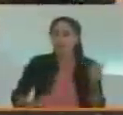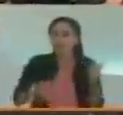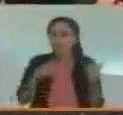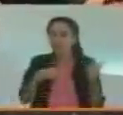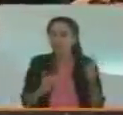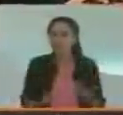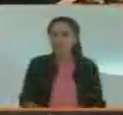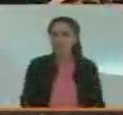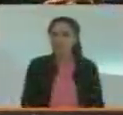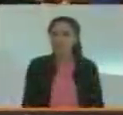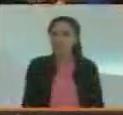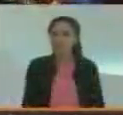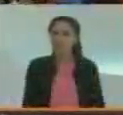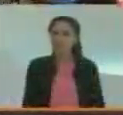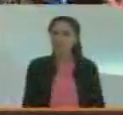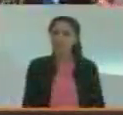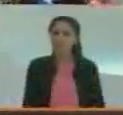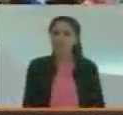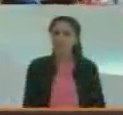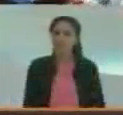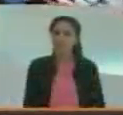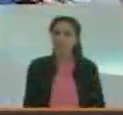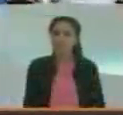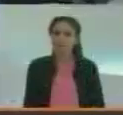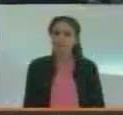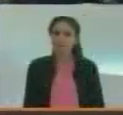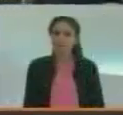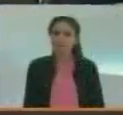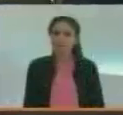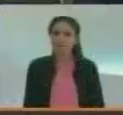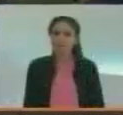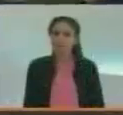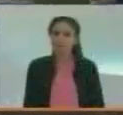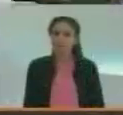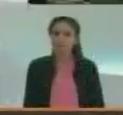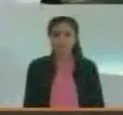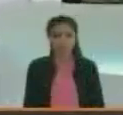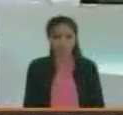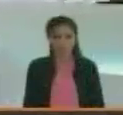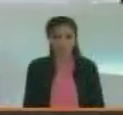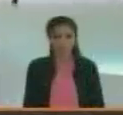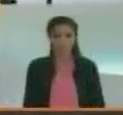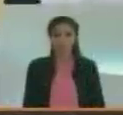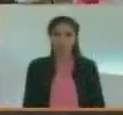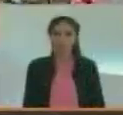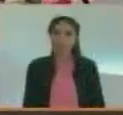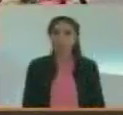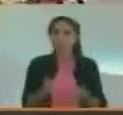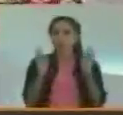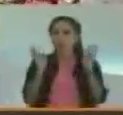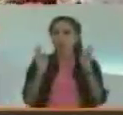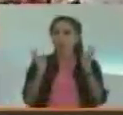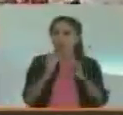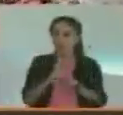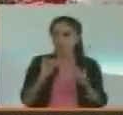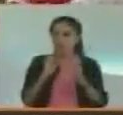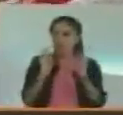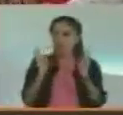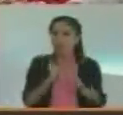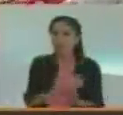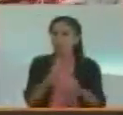Bueno, ya hablamos de este tema, ¿verdad? ¿Qué hacemos? ¿Los acabamos? Los acabamos.